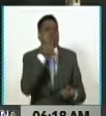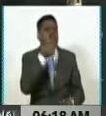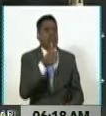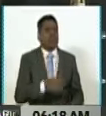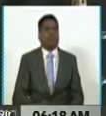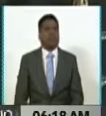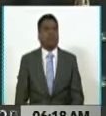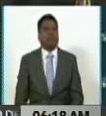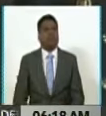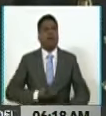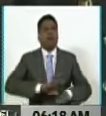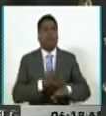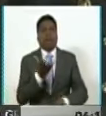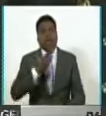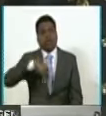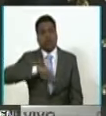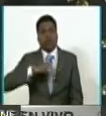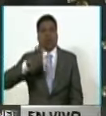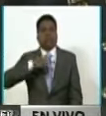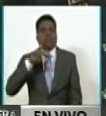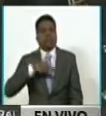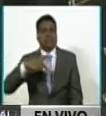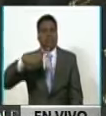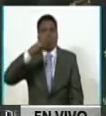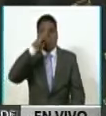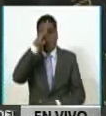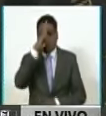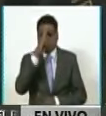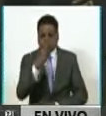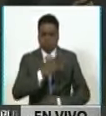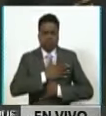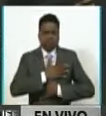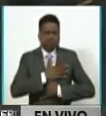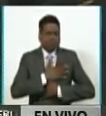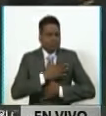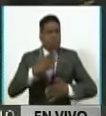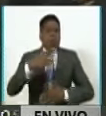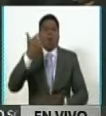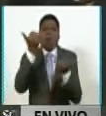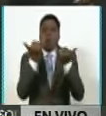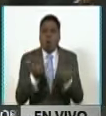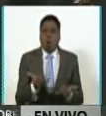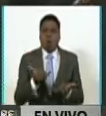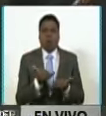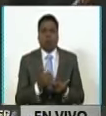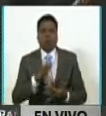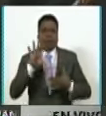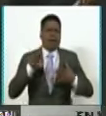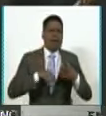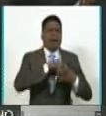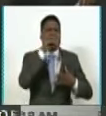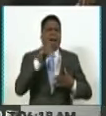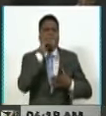Sí, porque tenemos que sentirnos orgullosos hoy y elevar nuestras almas, nuestro espíritu,